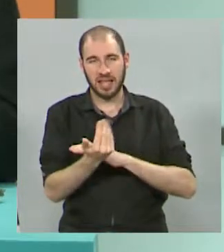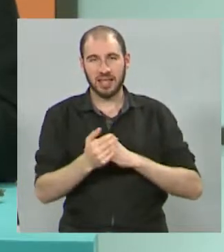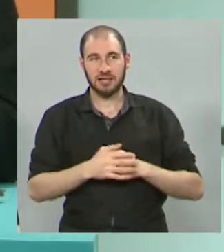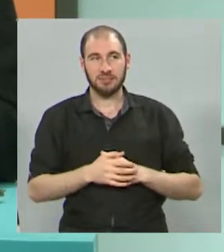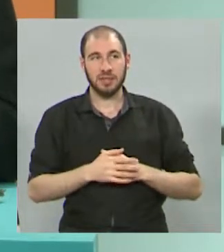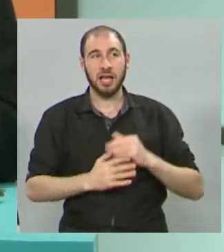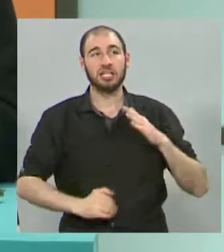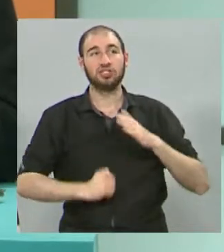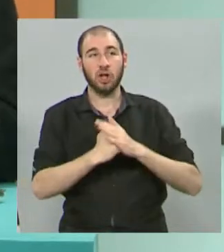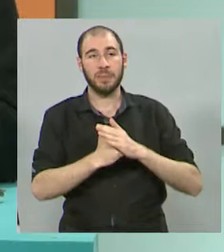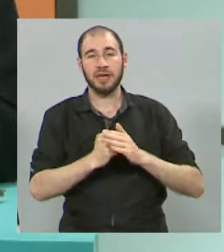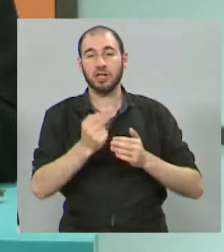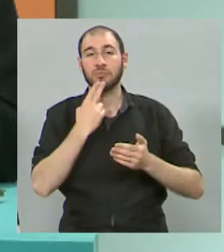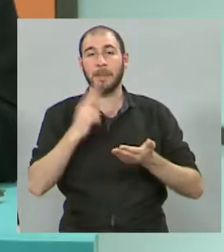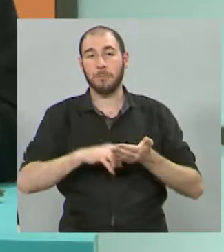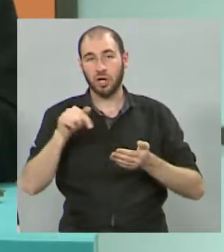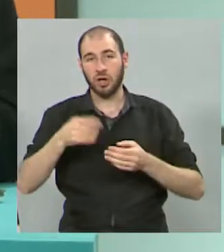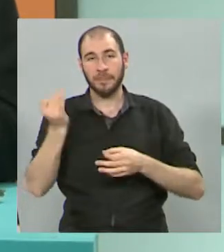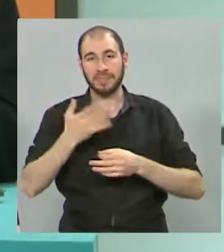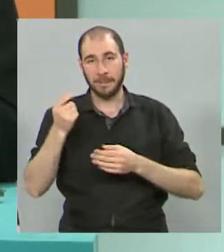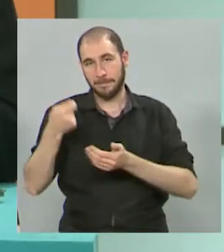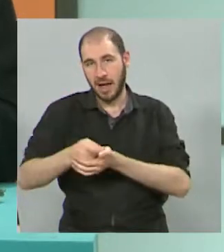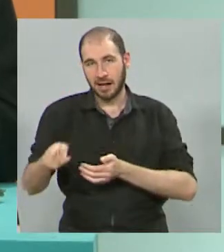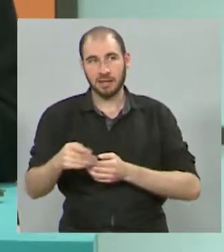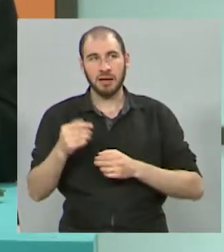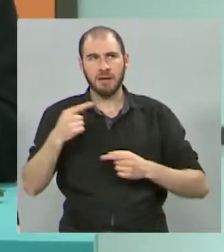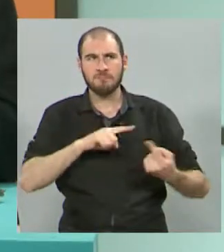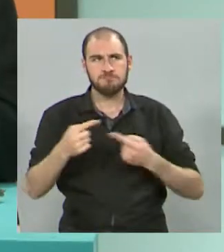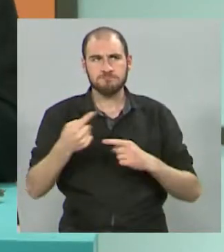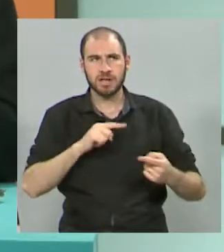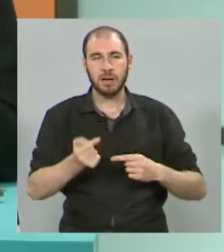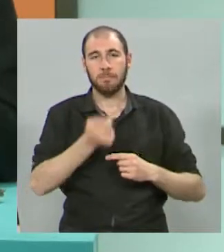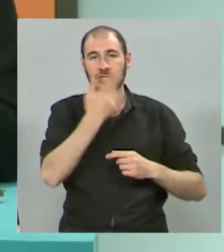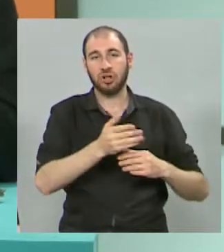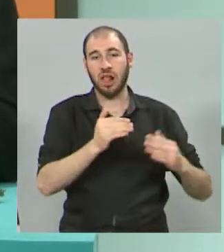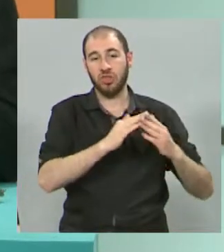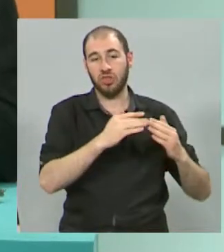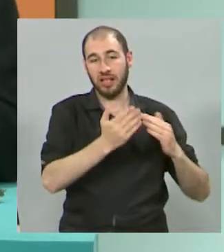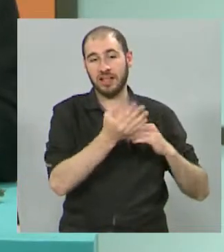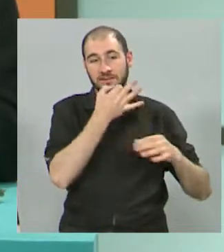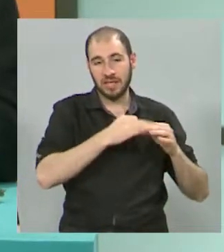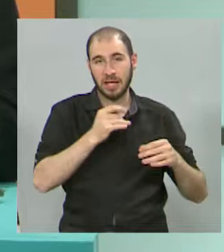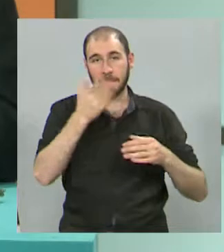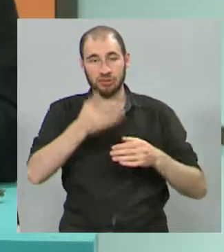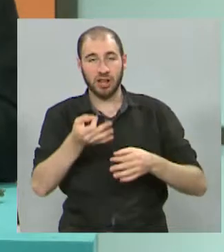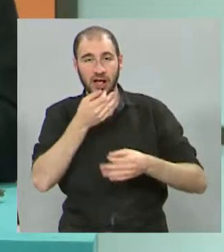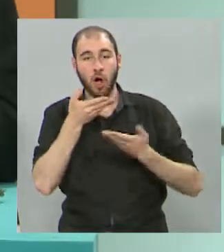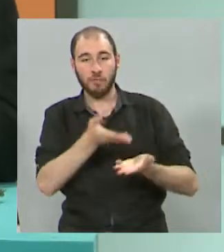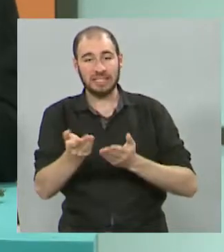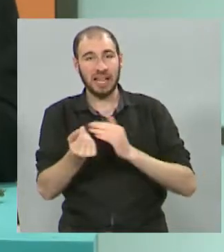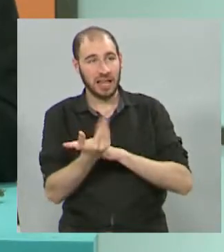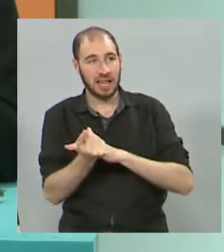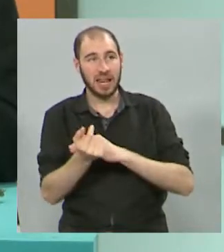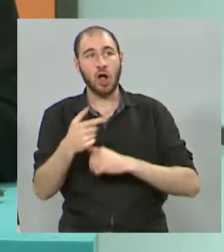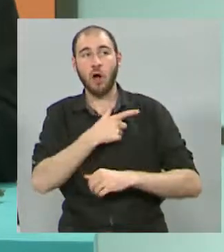que pone un tope a las comisiones y que ha generado cierta disputa entre los inmobiliarios, los inquilinos y